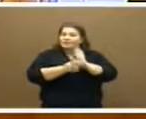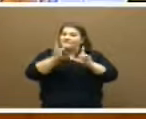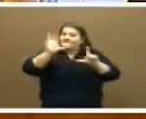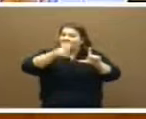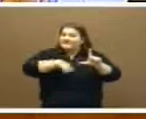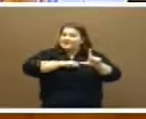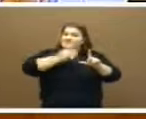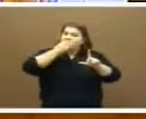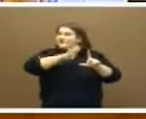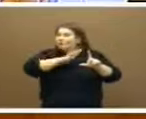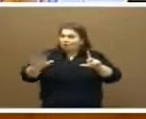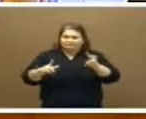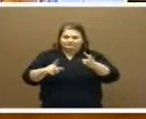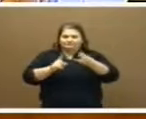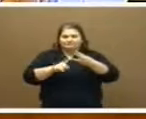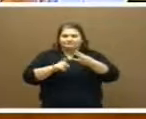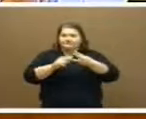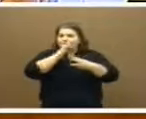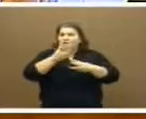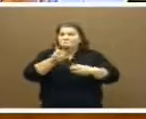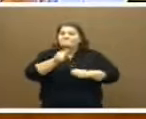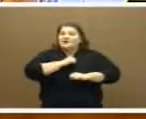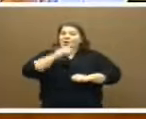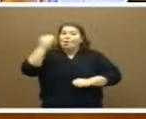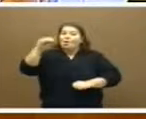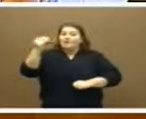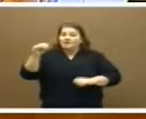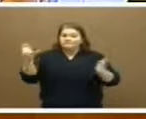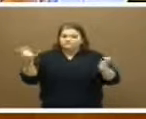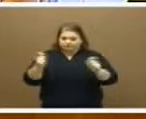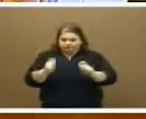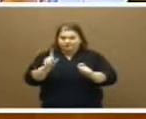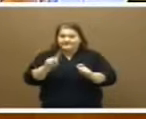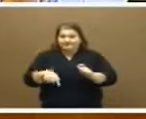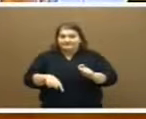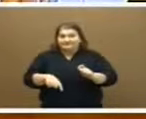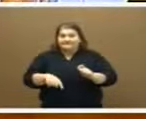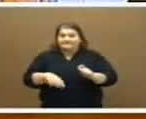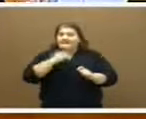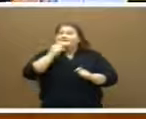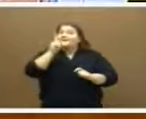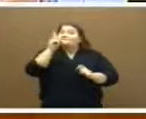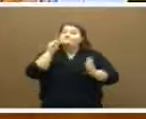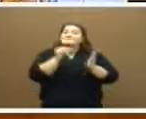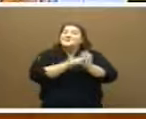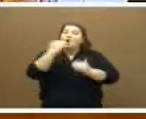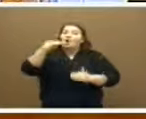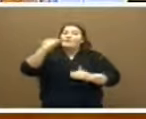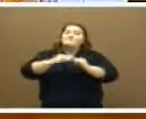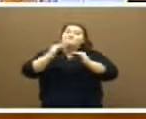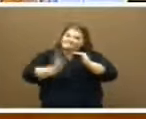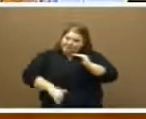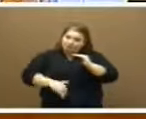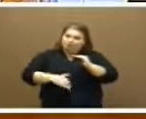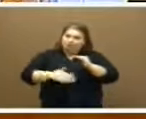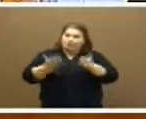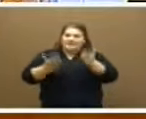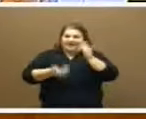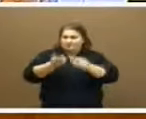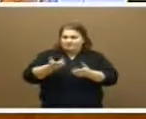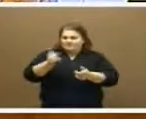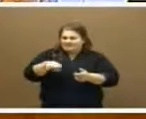país. Tercero, porque el paro juvenil vuelve a bajar, con casi 1.000 jóvenes desempleados menos que en el mes